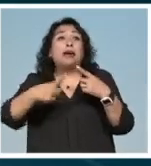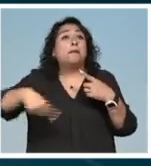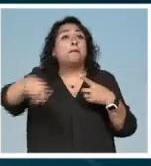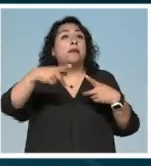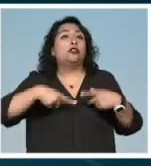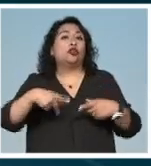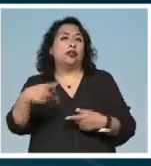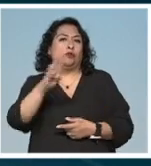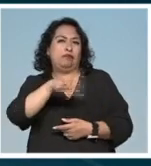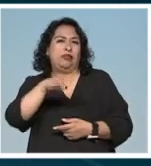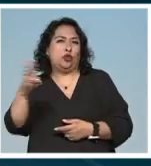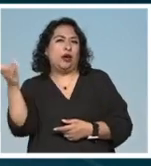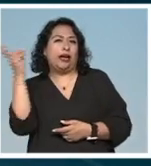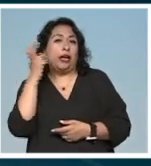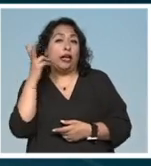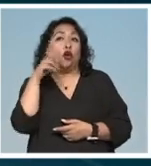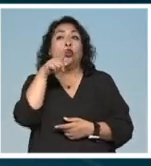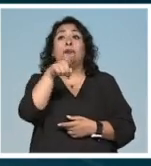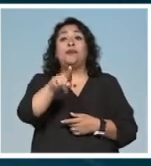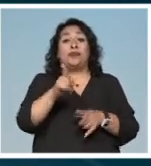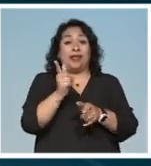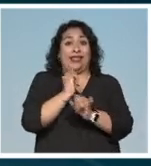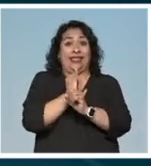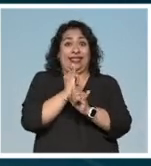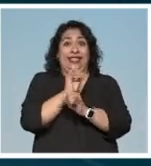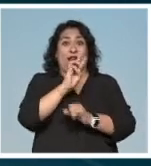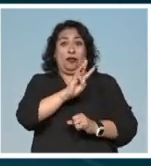audiencias michoacanas. En el sitio web